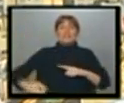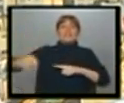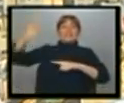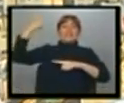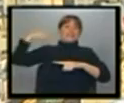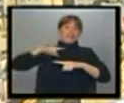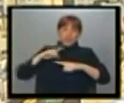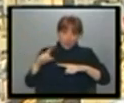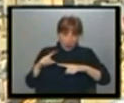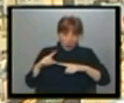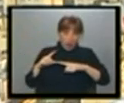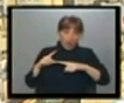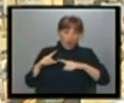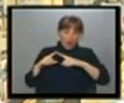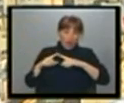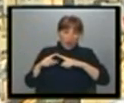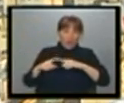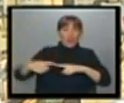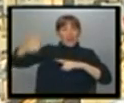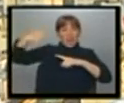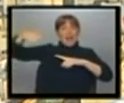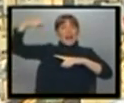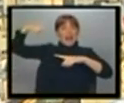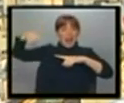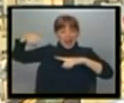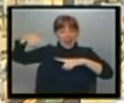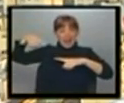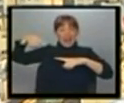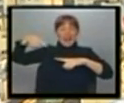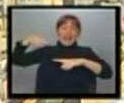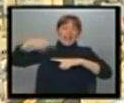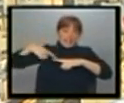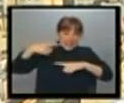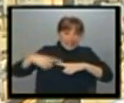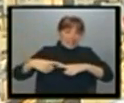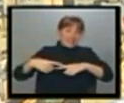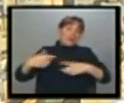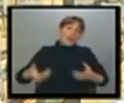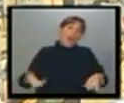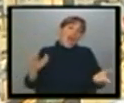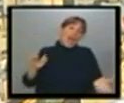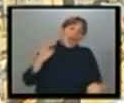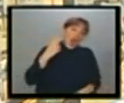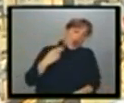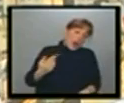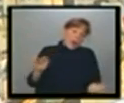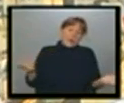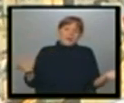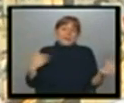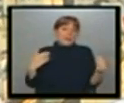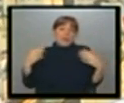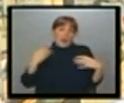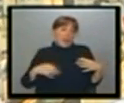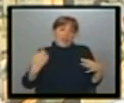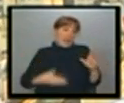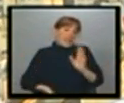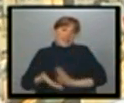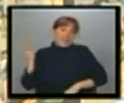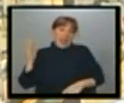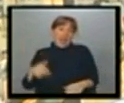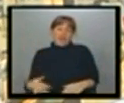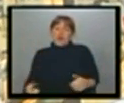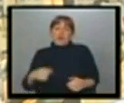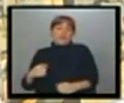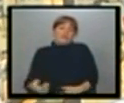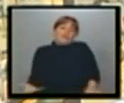Y bueno, si no nos queda otra, un dígito más o un dígito menos, para el caso hay que salir y hay que ponerle el